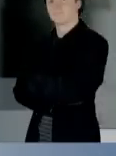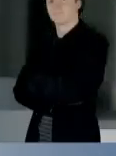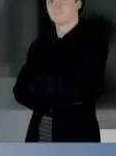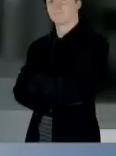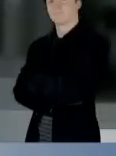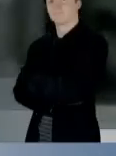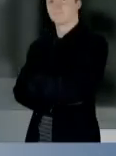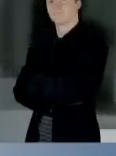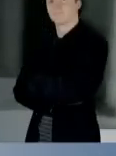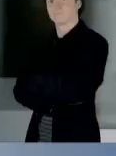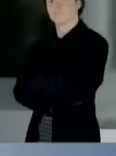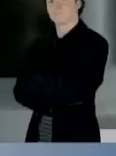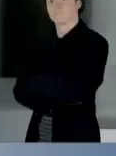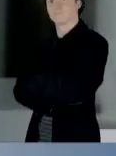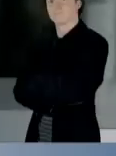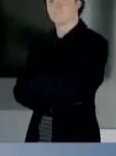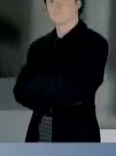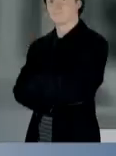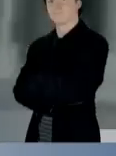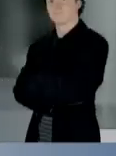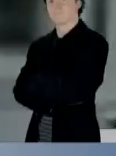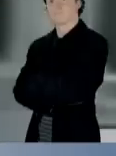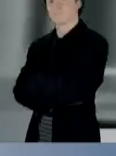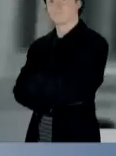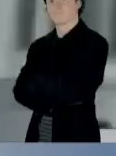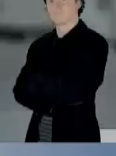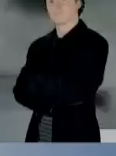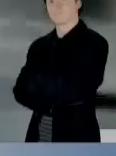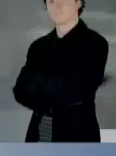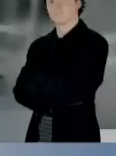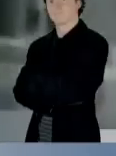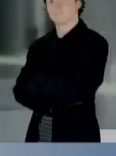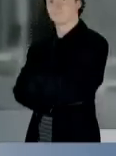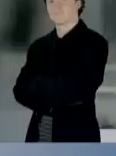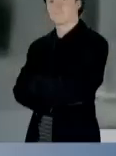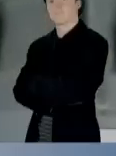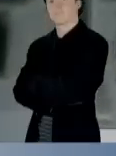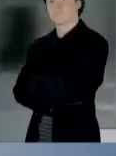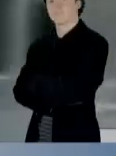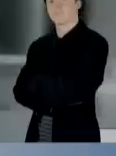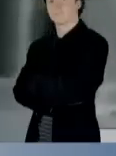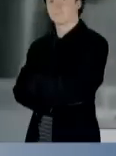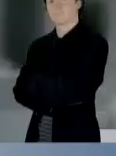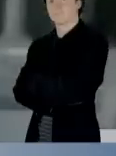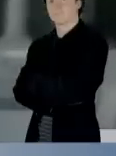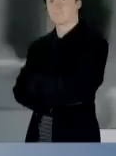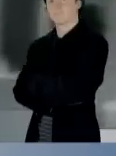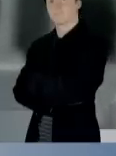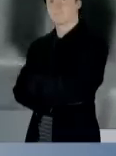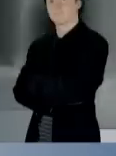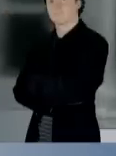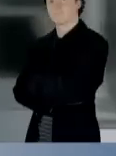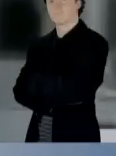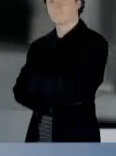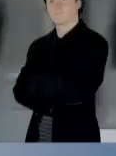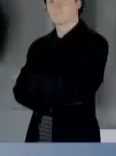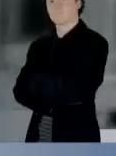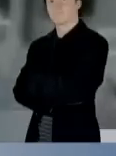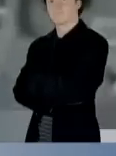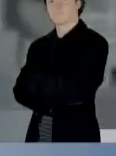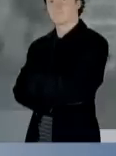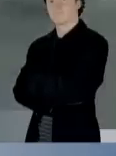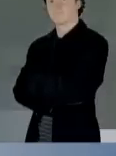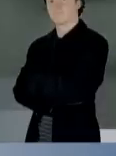justificable pensando en el futuro Ah para que no se justifique nunca más un golpe para que no haya gente justificarlo también